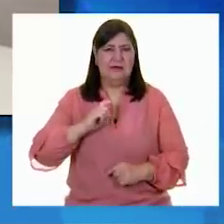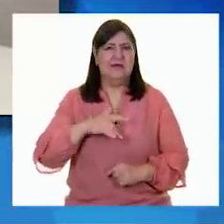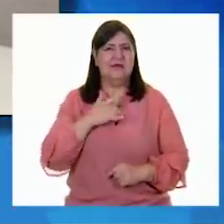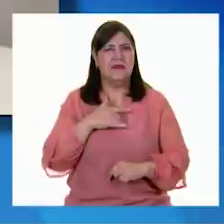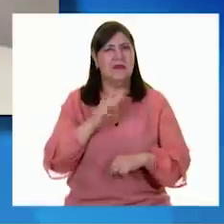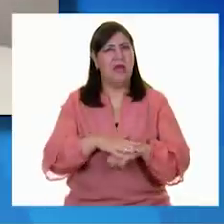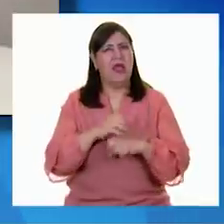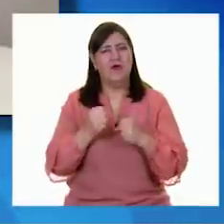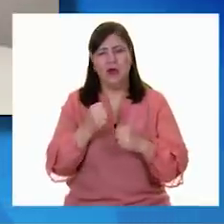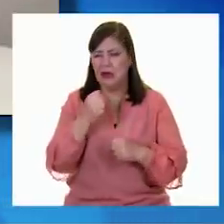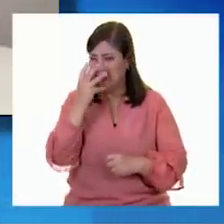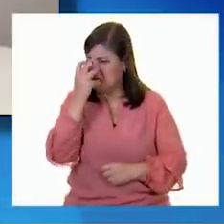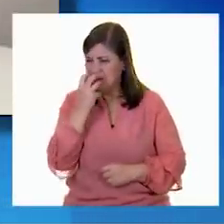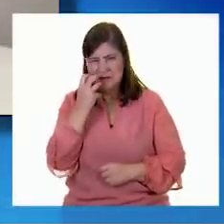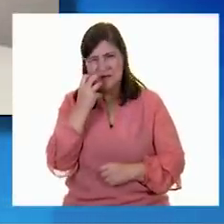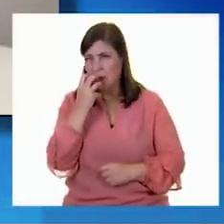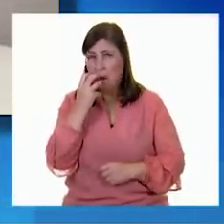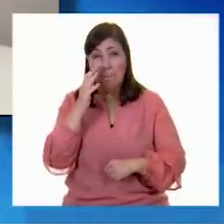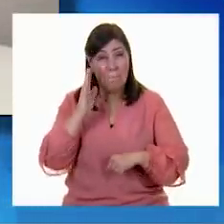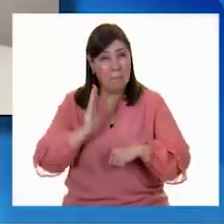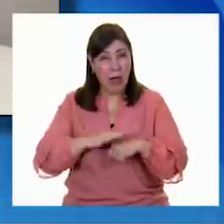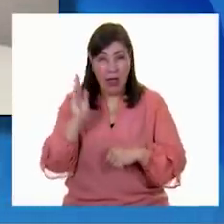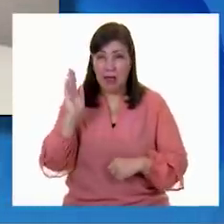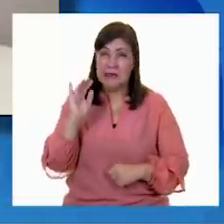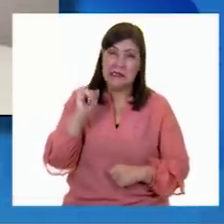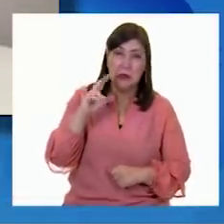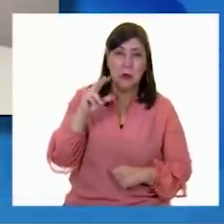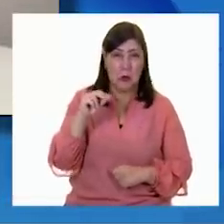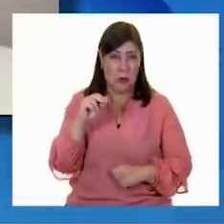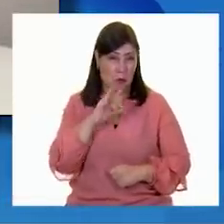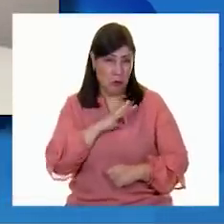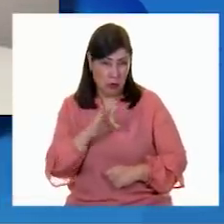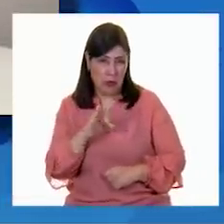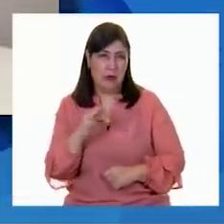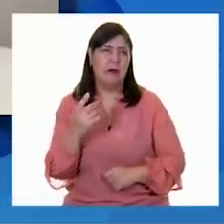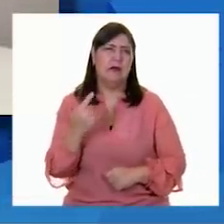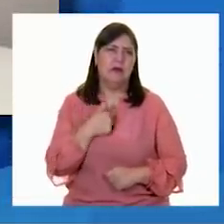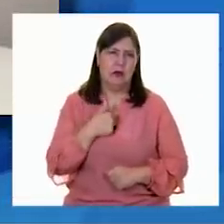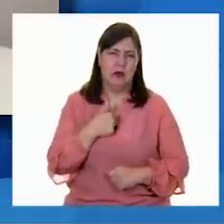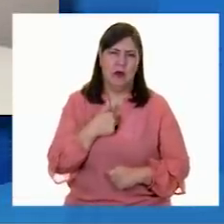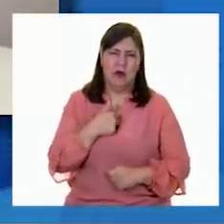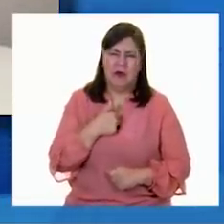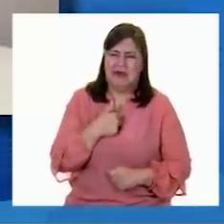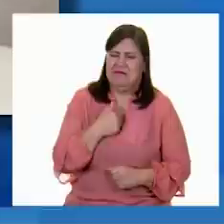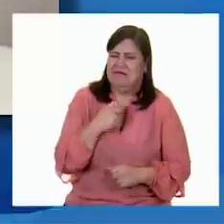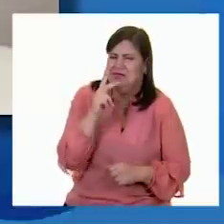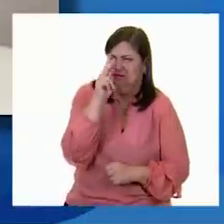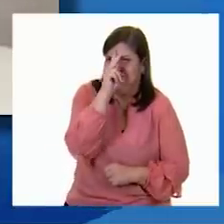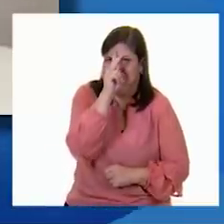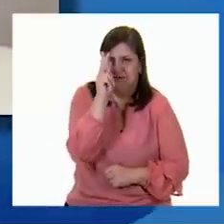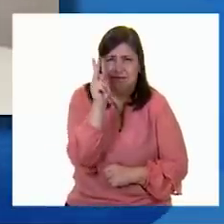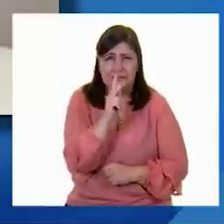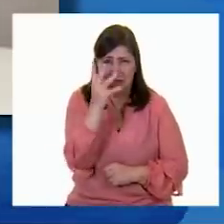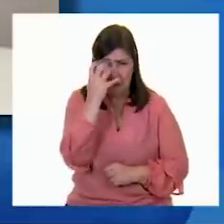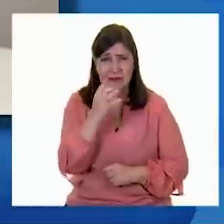la tristeza. ¿Es eso posible? ¿Puedo estar muy, muy triste?